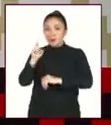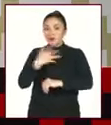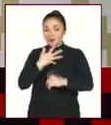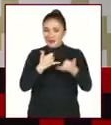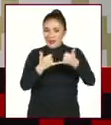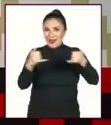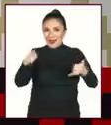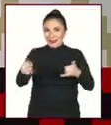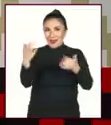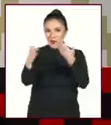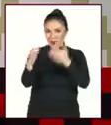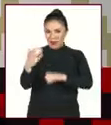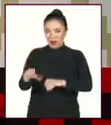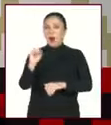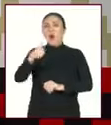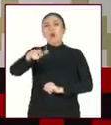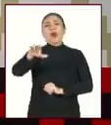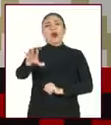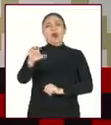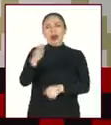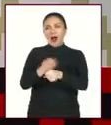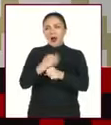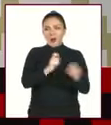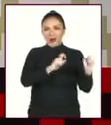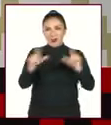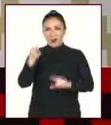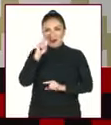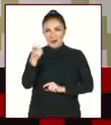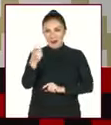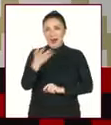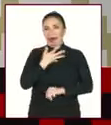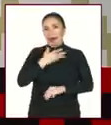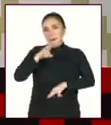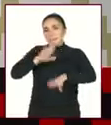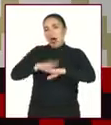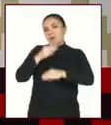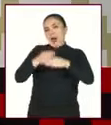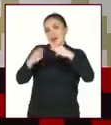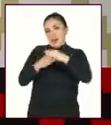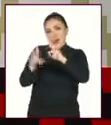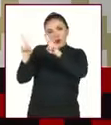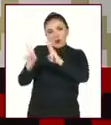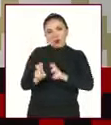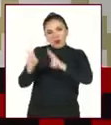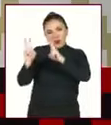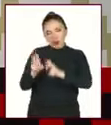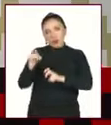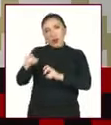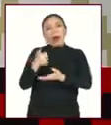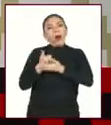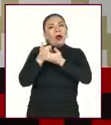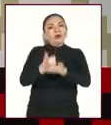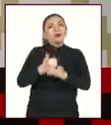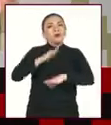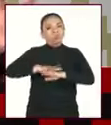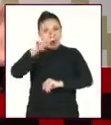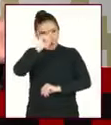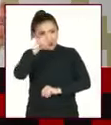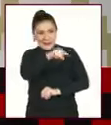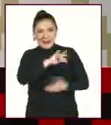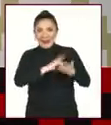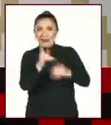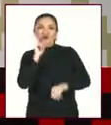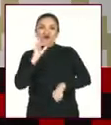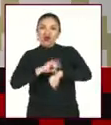enlace en los comentarios o el código QR que aparece en sus pantallas. Así que también encontrarán materiales complementarios sugeridos por nuestra